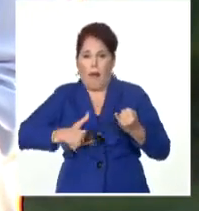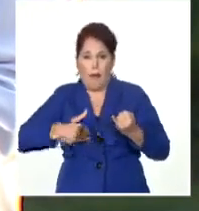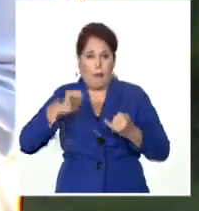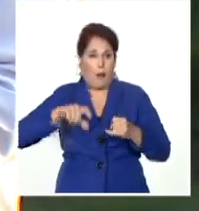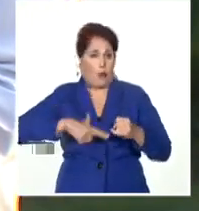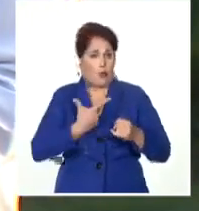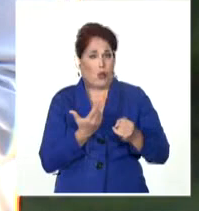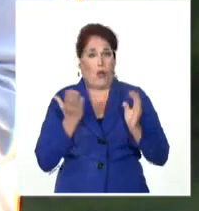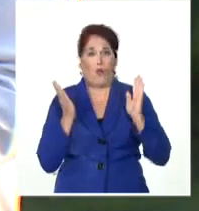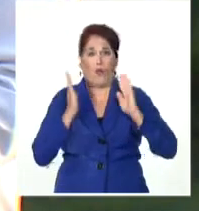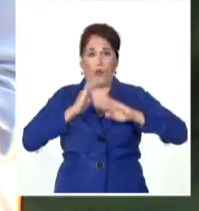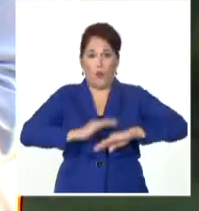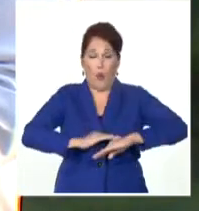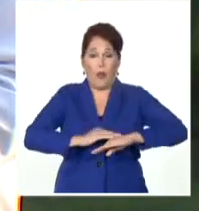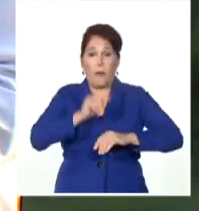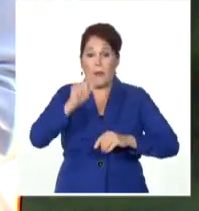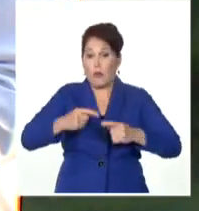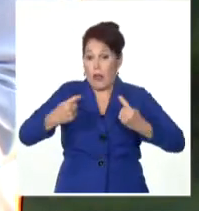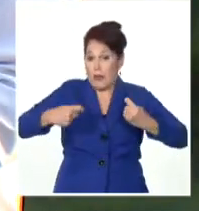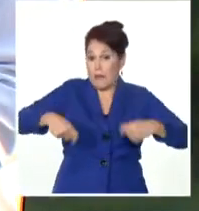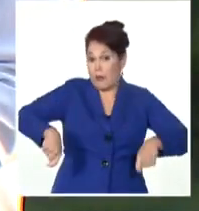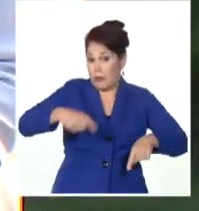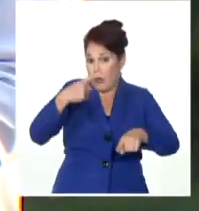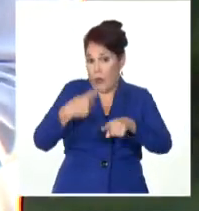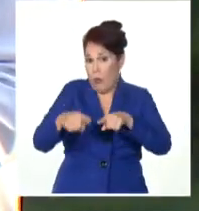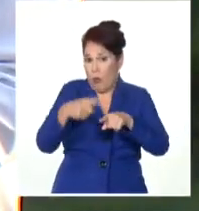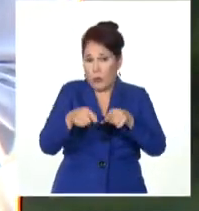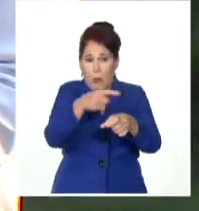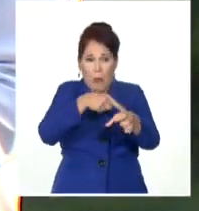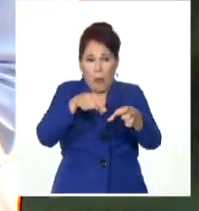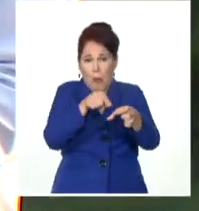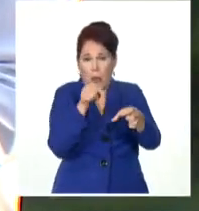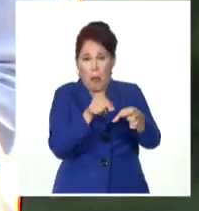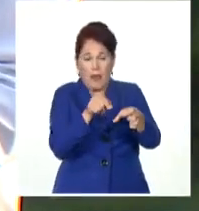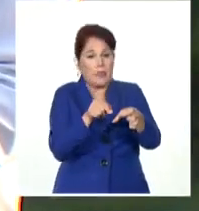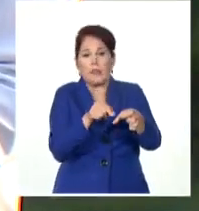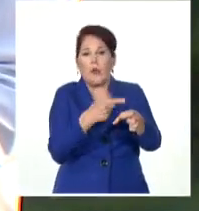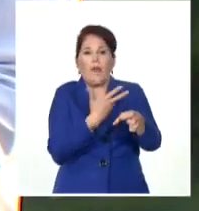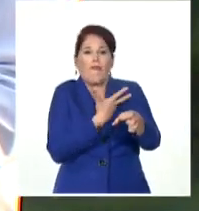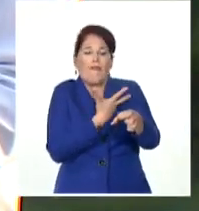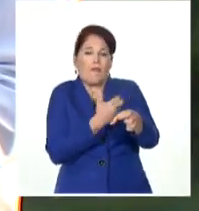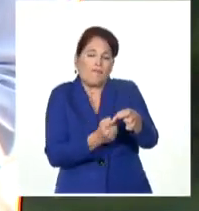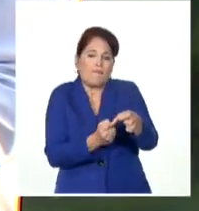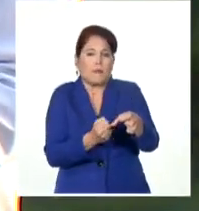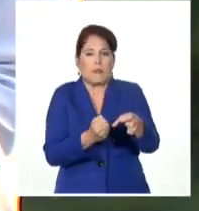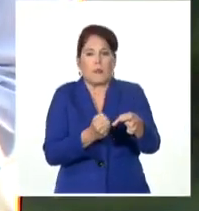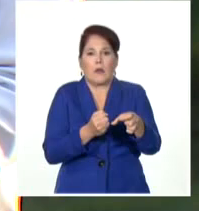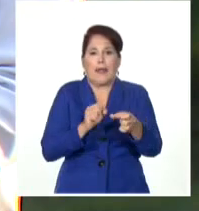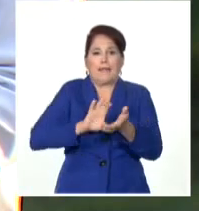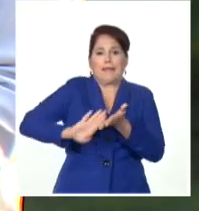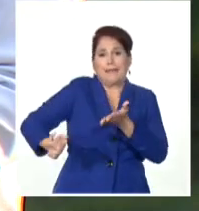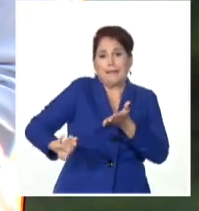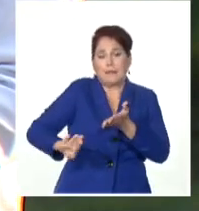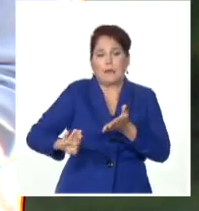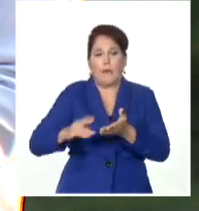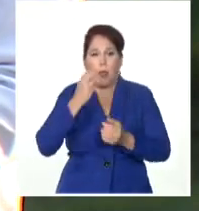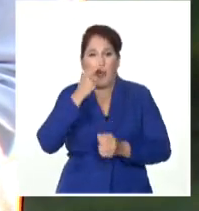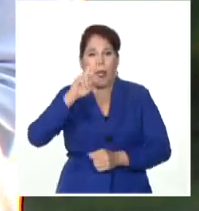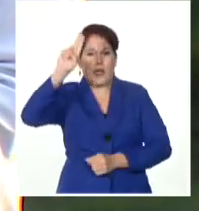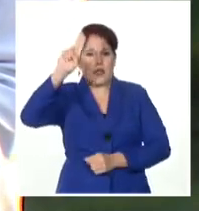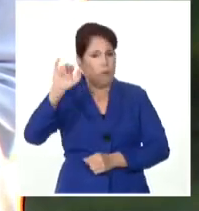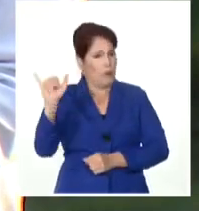incultura, donde inmigrantes y otras minorías son víctimas del chauvinismo, la xenofobia y el